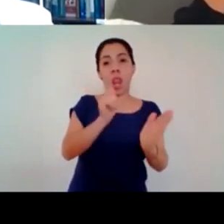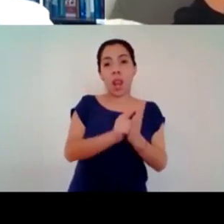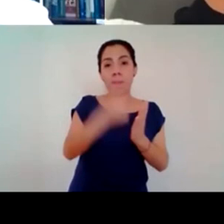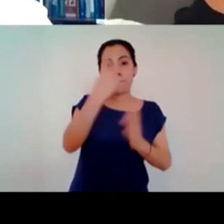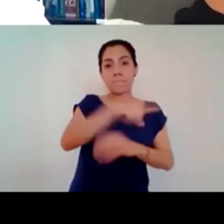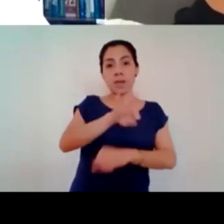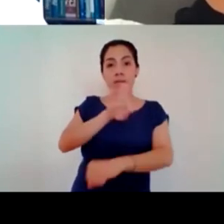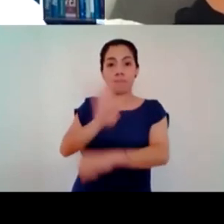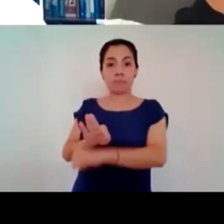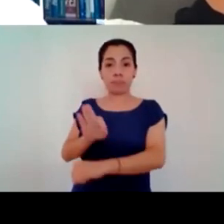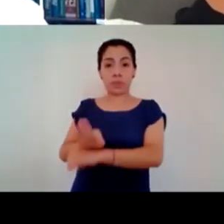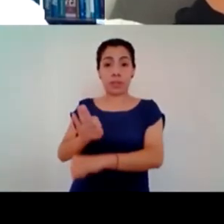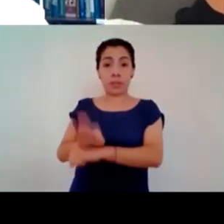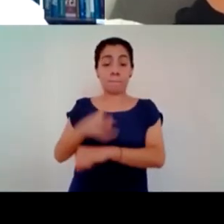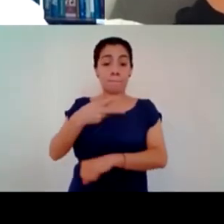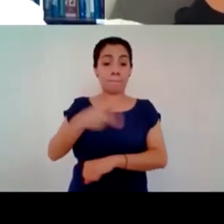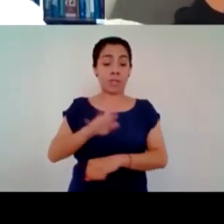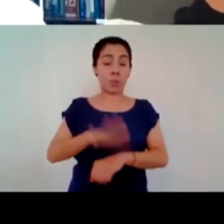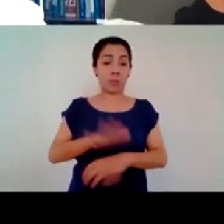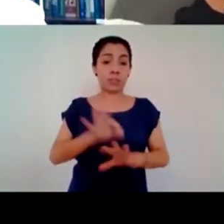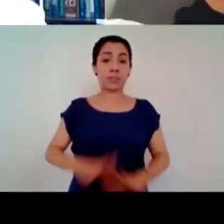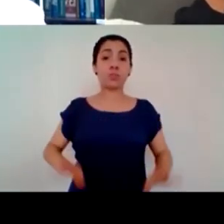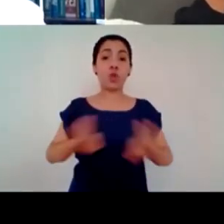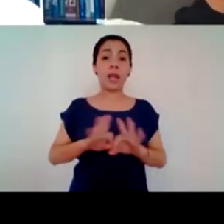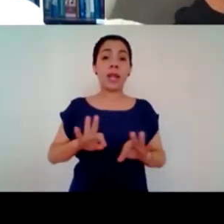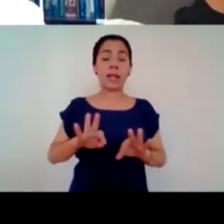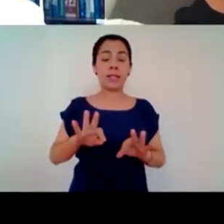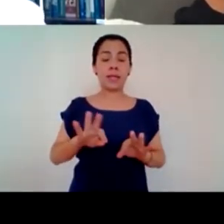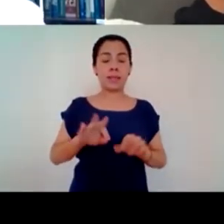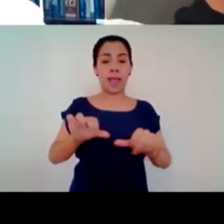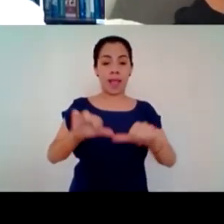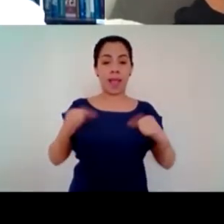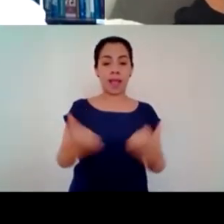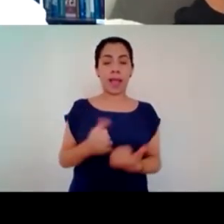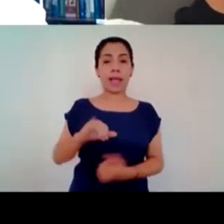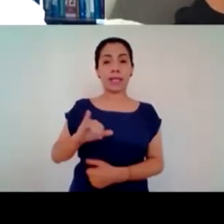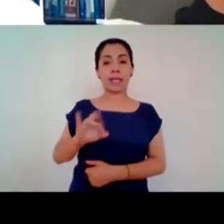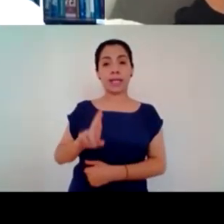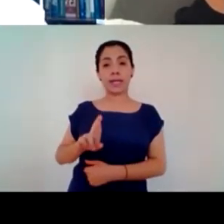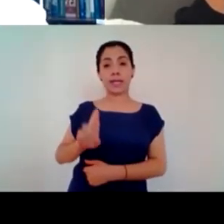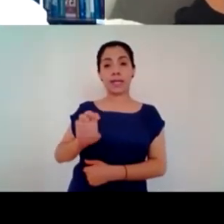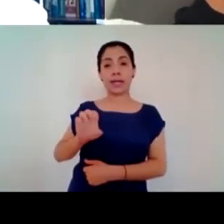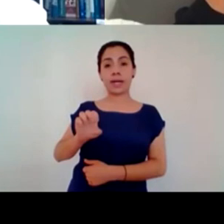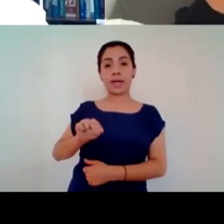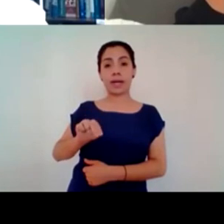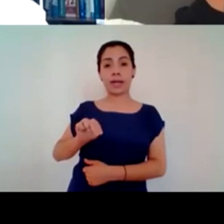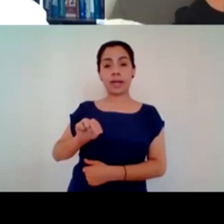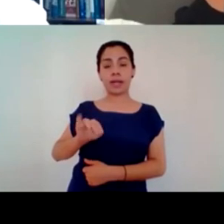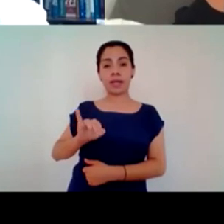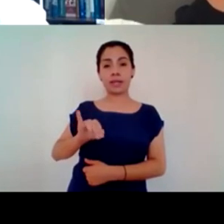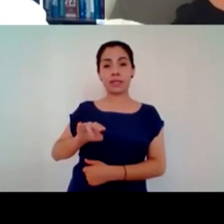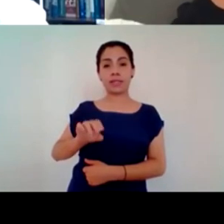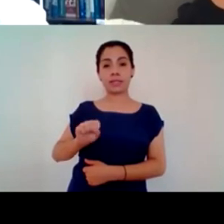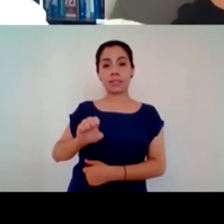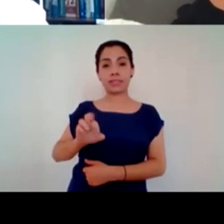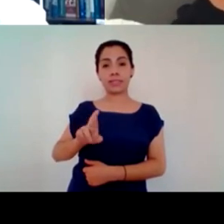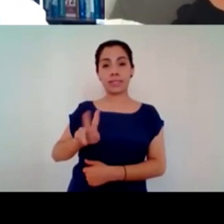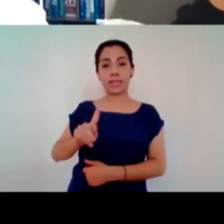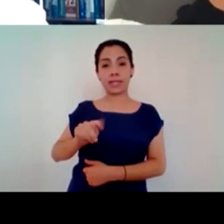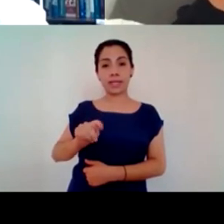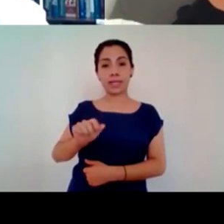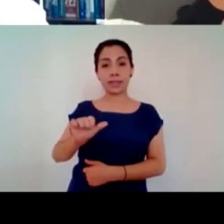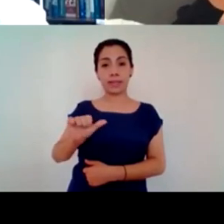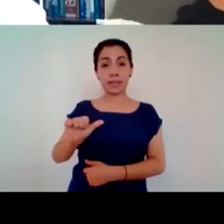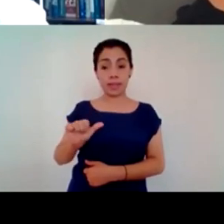caso de Reinserta, donde lo hicimos con fondos de la Embajada Norteamericana, del gobierno norteamericano, perdón, que le pertenecen